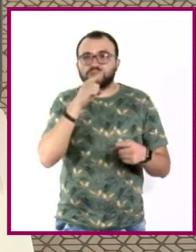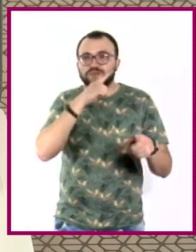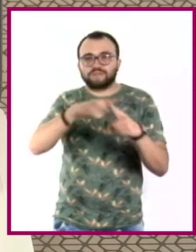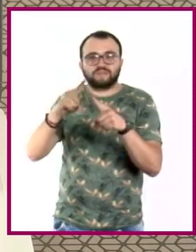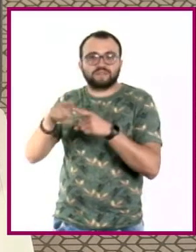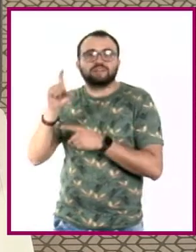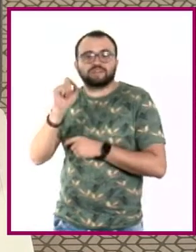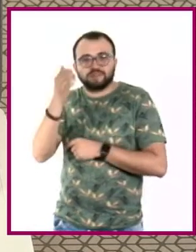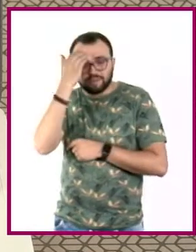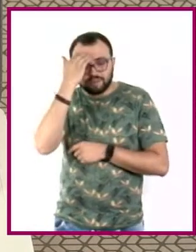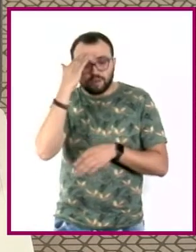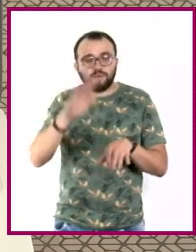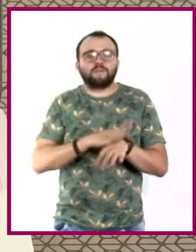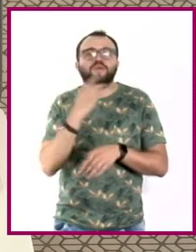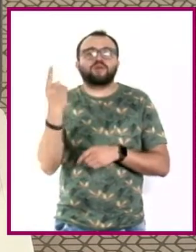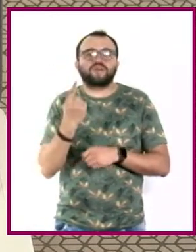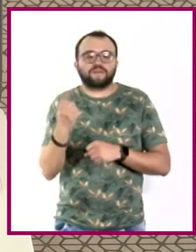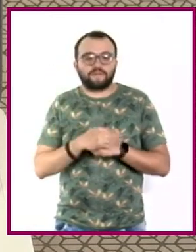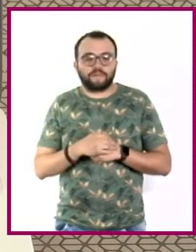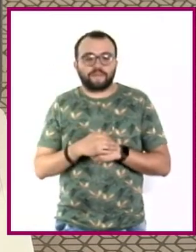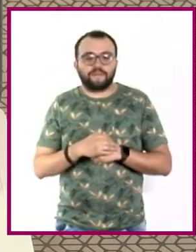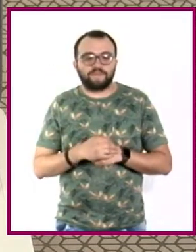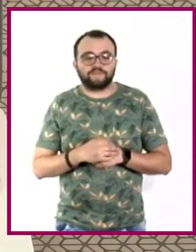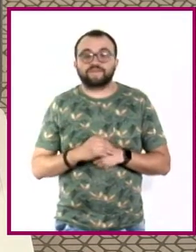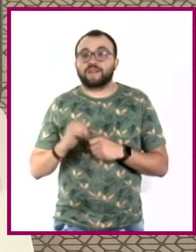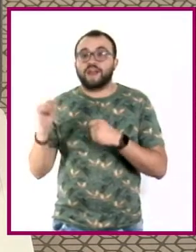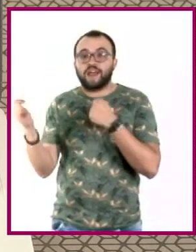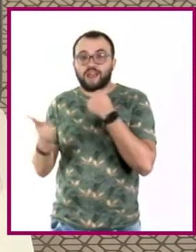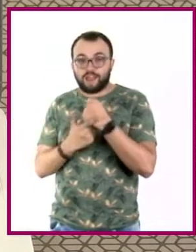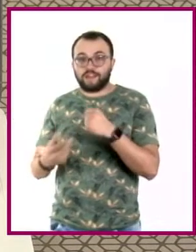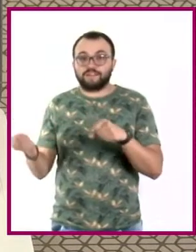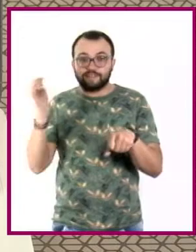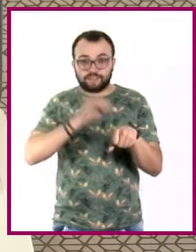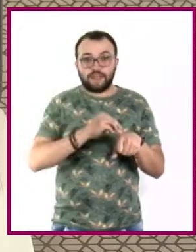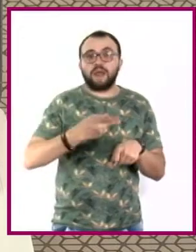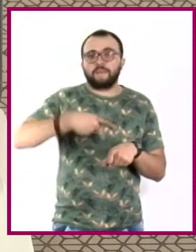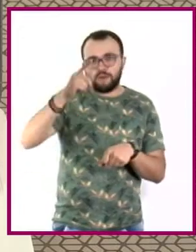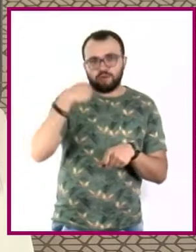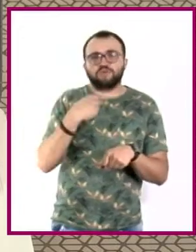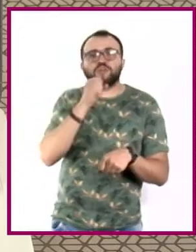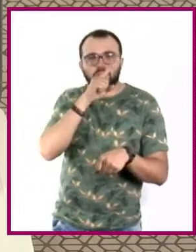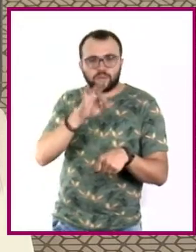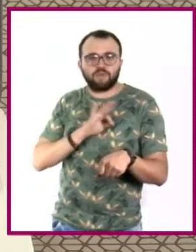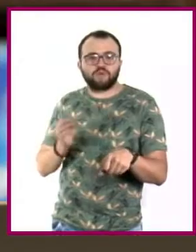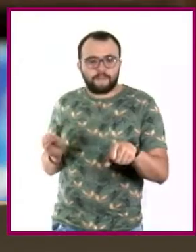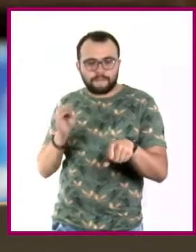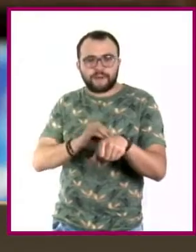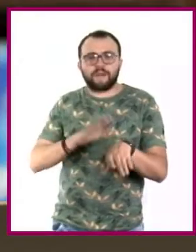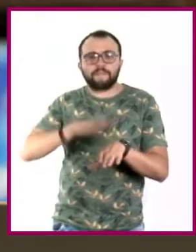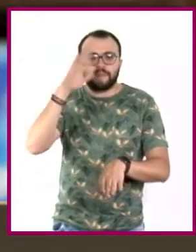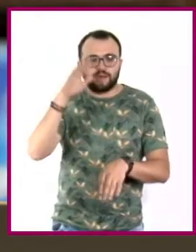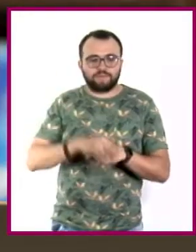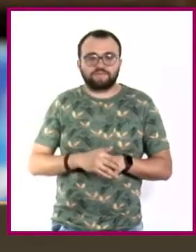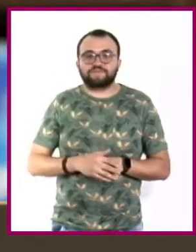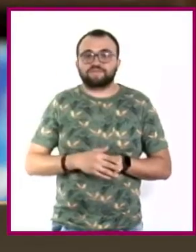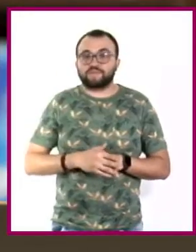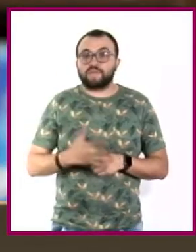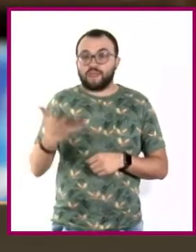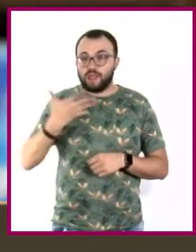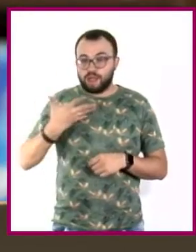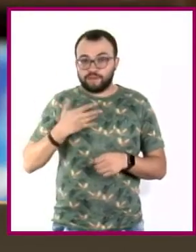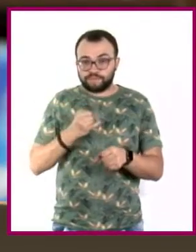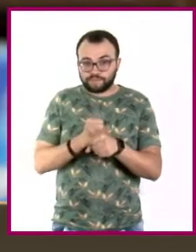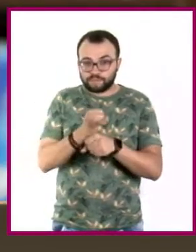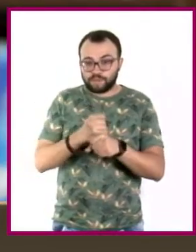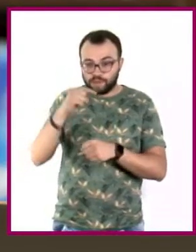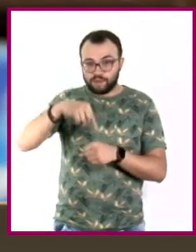del conocimiento, porque alguien va a aportar algo, pero nosotros también podemos aportar algo más. ¿Hay investigadores en nuestro país